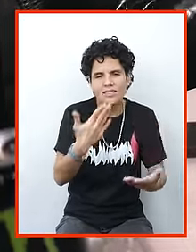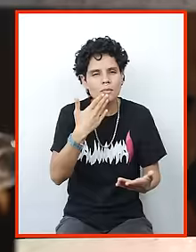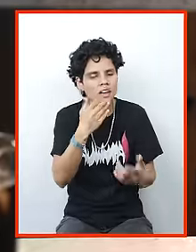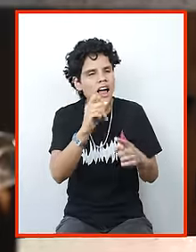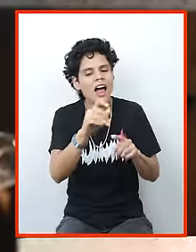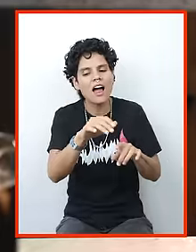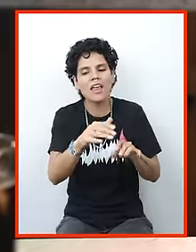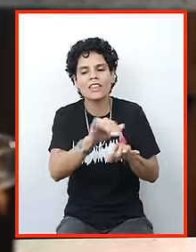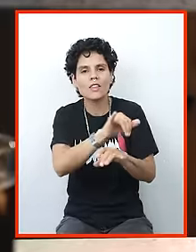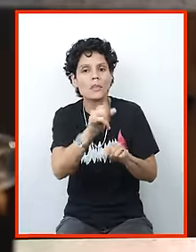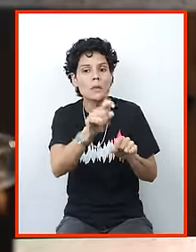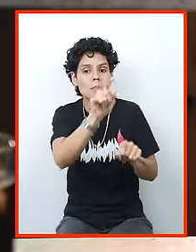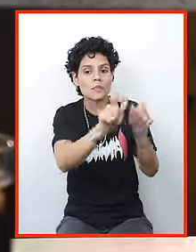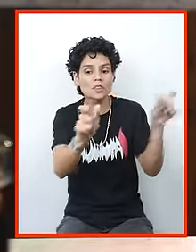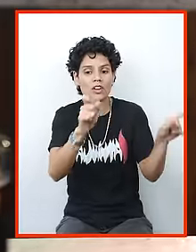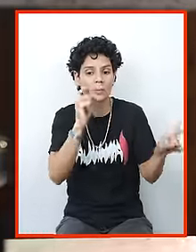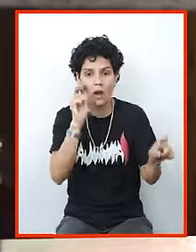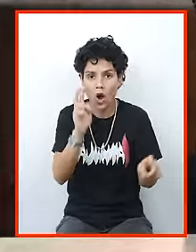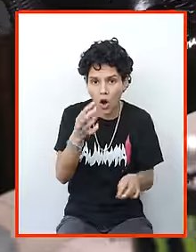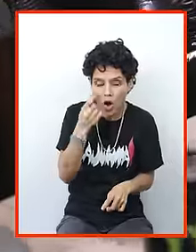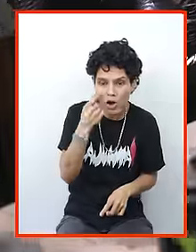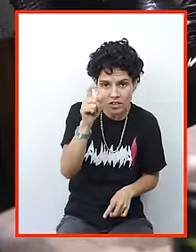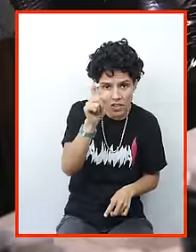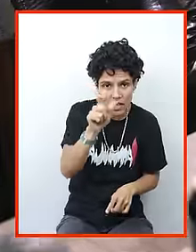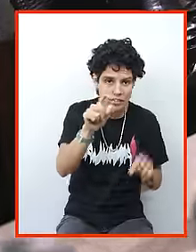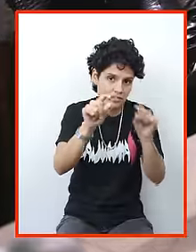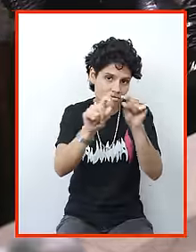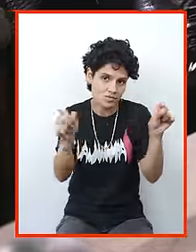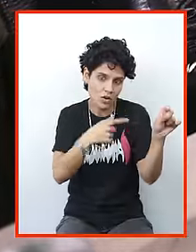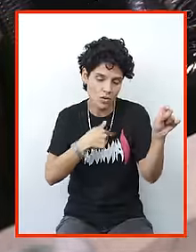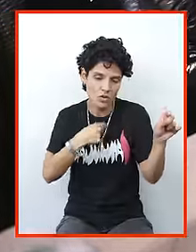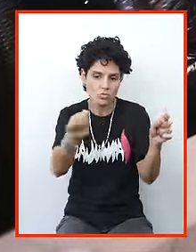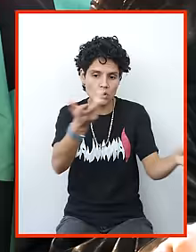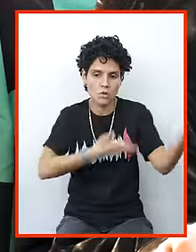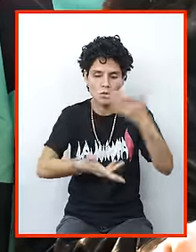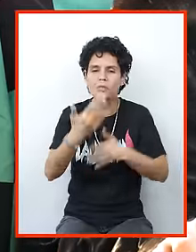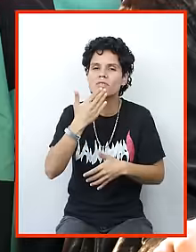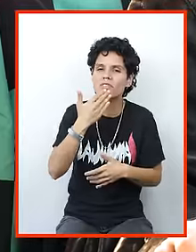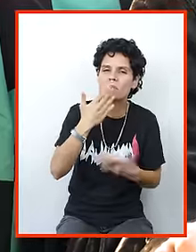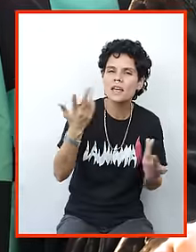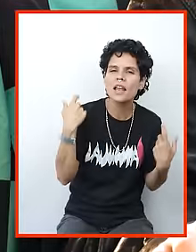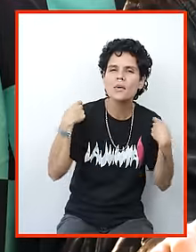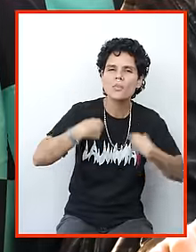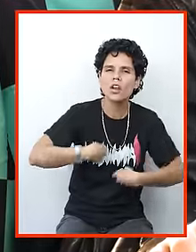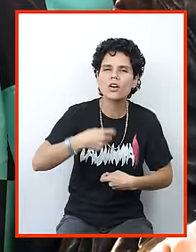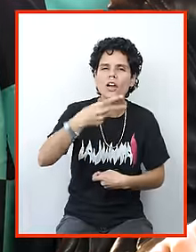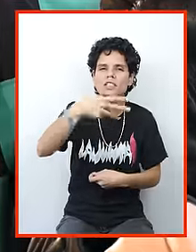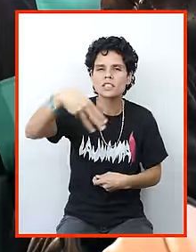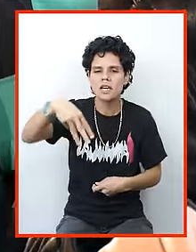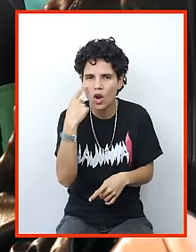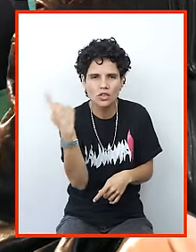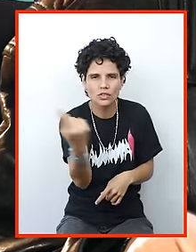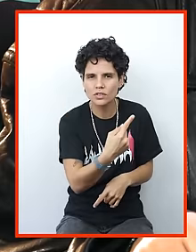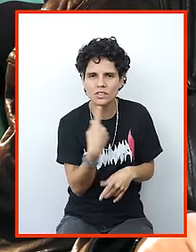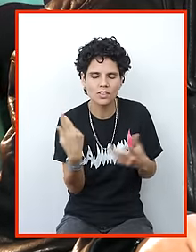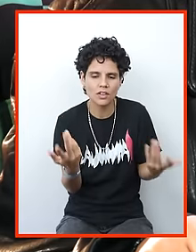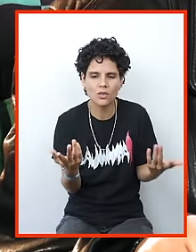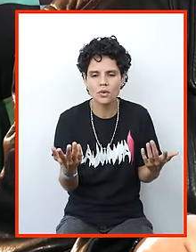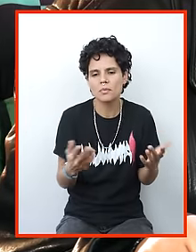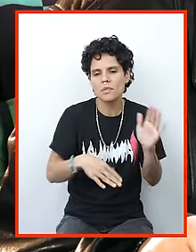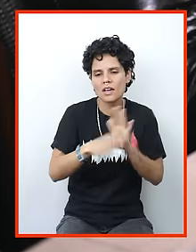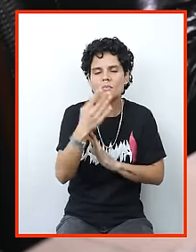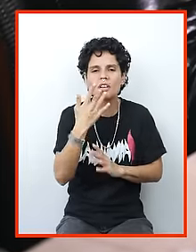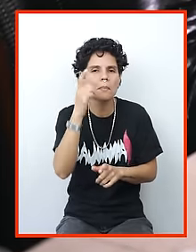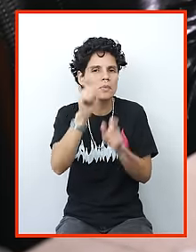feedback cuando la metiste, te llegaba el tiro al feedback, sí, ¿no? Sí, a la gente le gusta mucho esa canción. Lo del polerón de H&M igual es como, no sé, a la gente le gusta mucho el